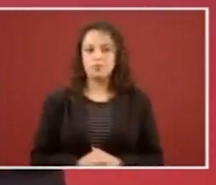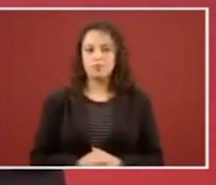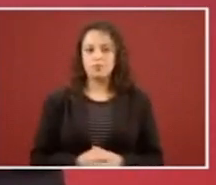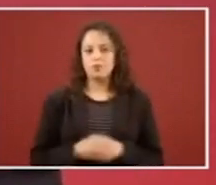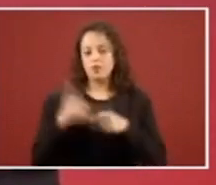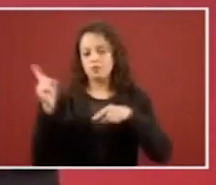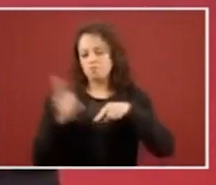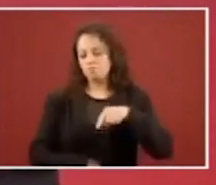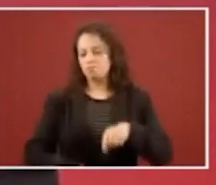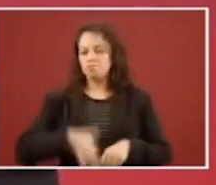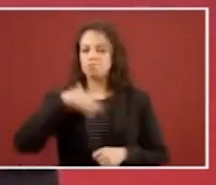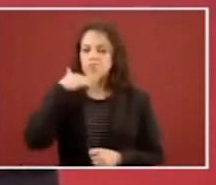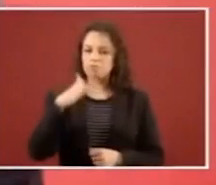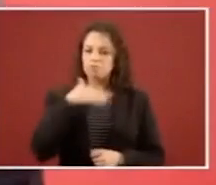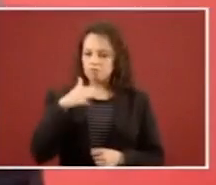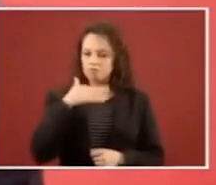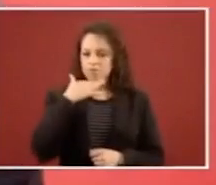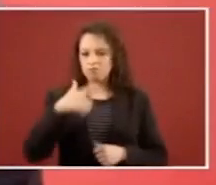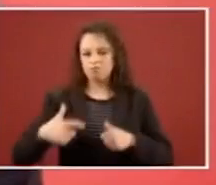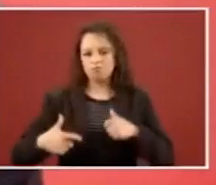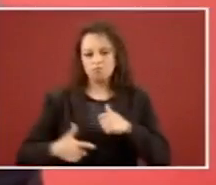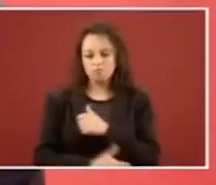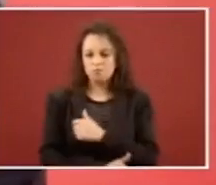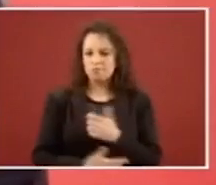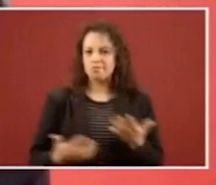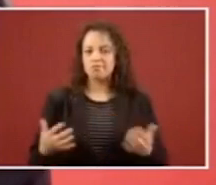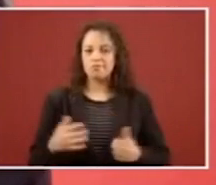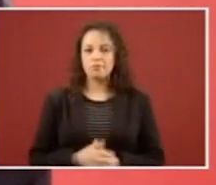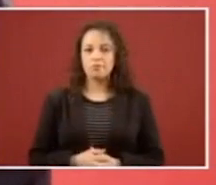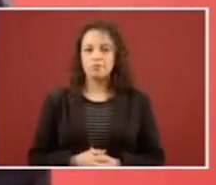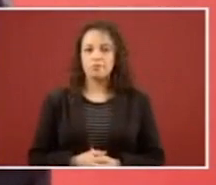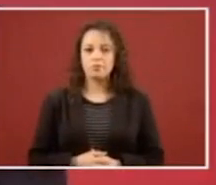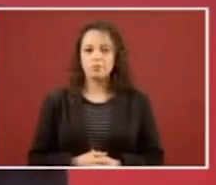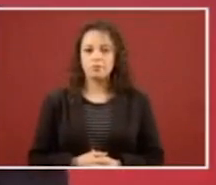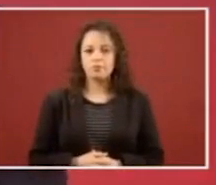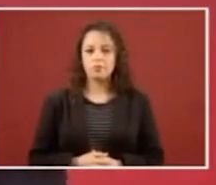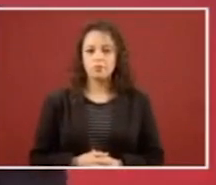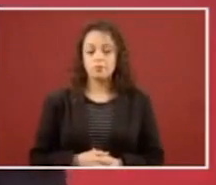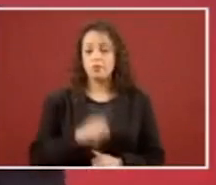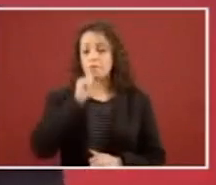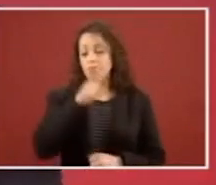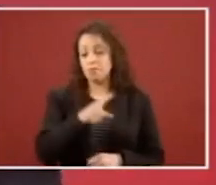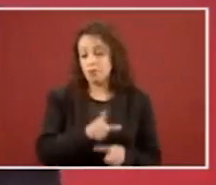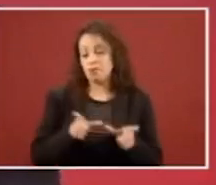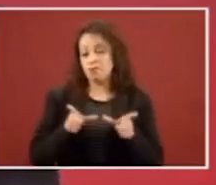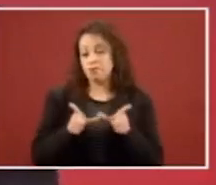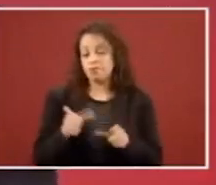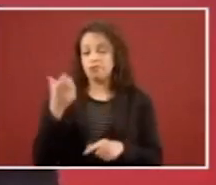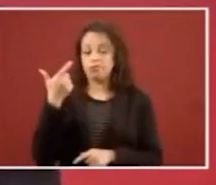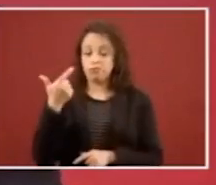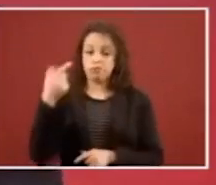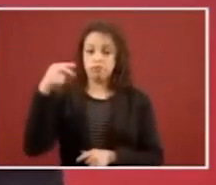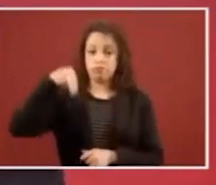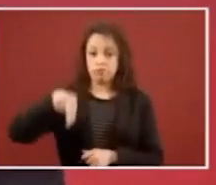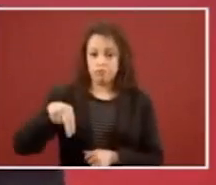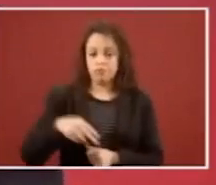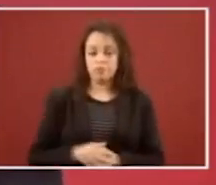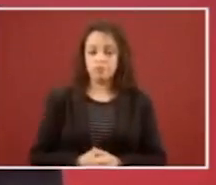corrupción, y desde luego la Guardia Nacional y las